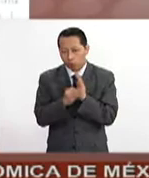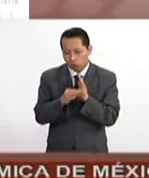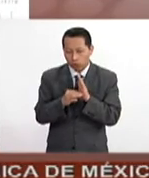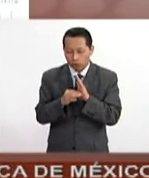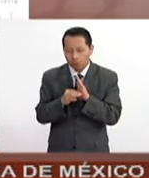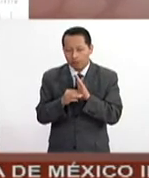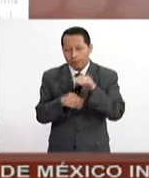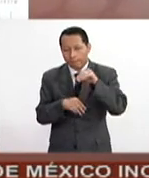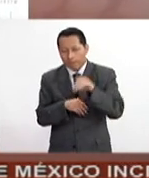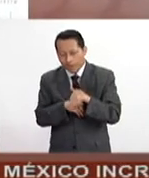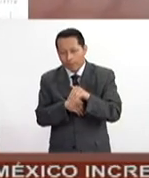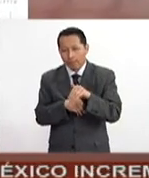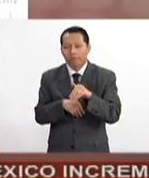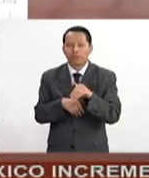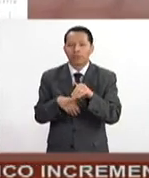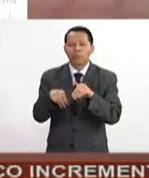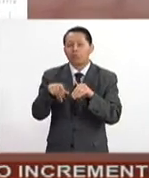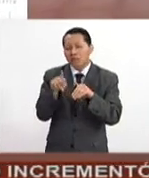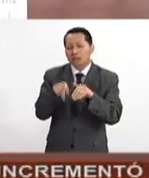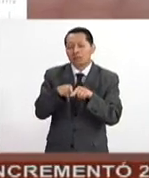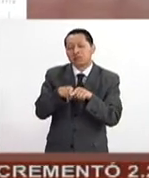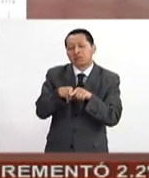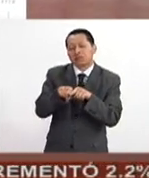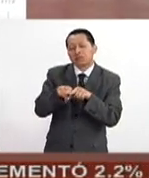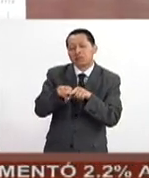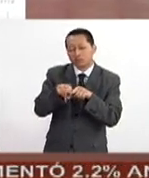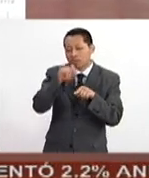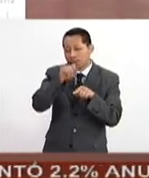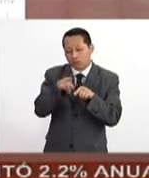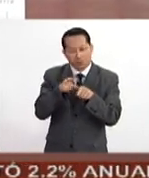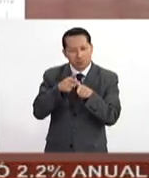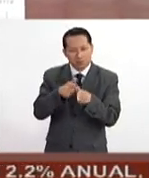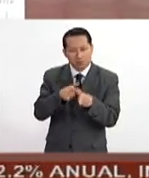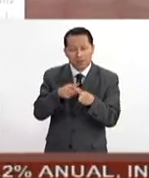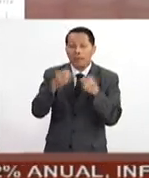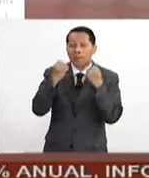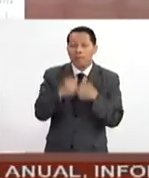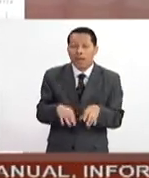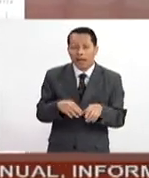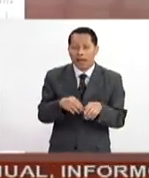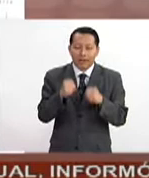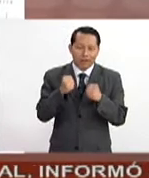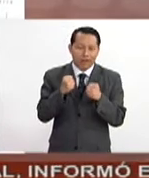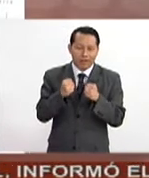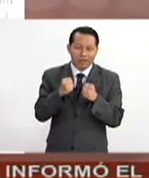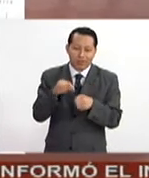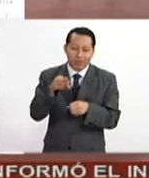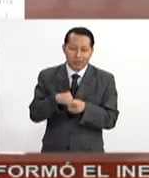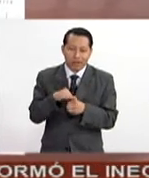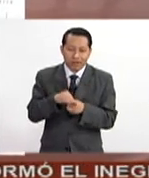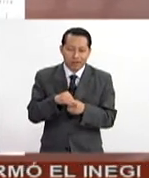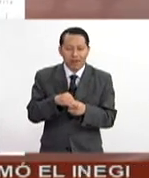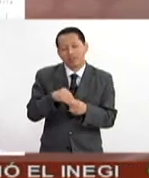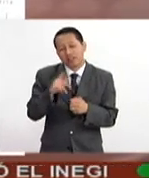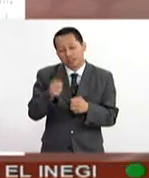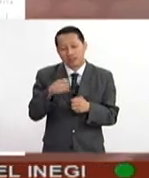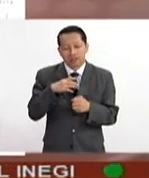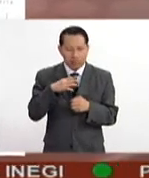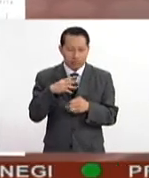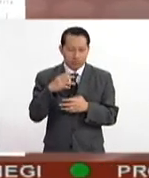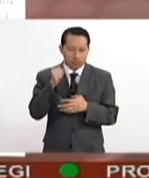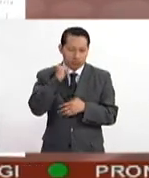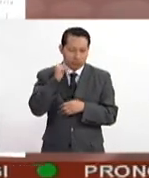voto muy estable, no crece, no baja. Y pues el gran perdedor en esta elección, que de hecho ni siquiera se va a nominar al